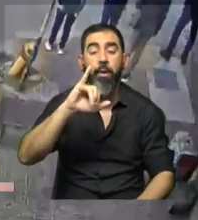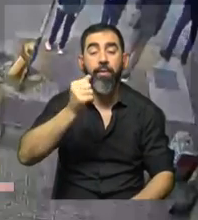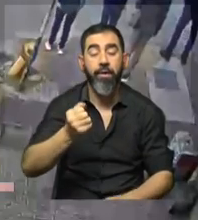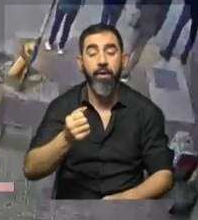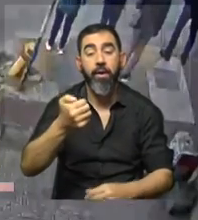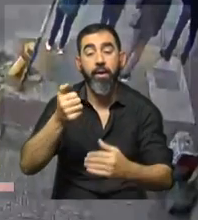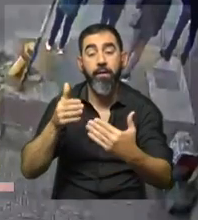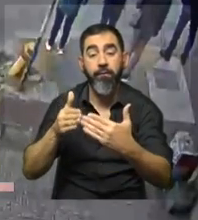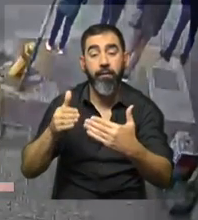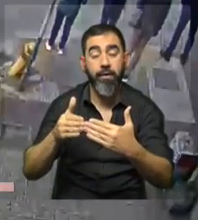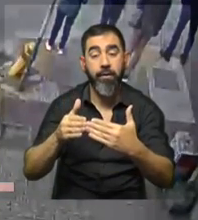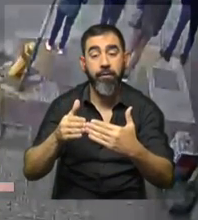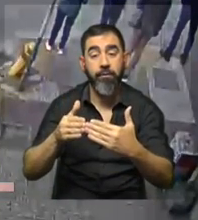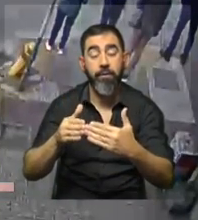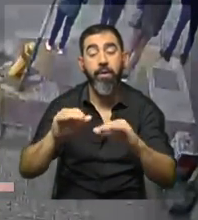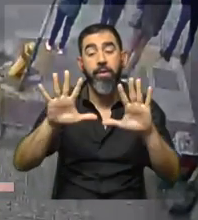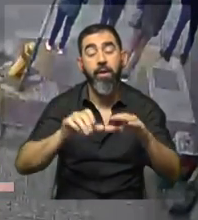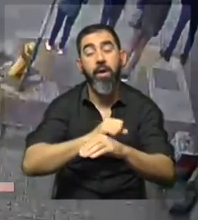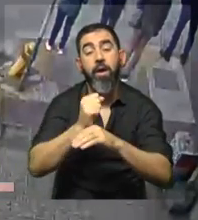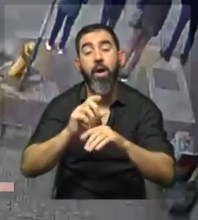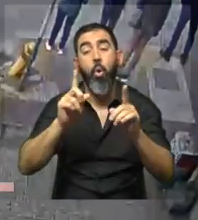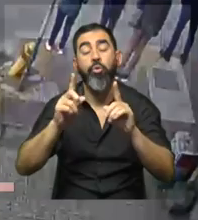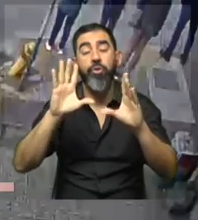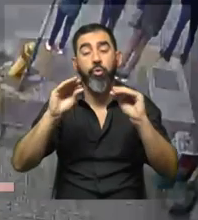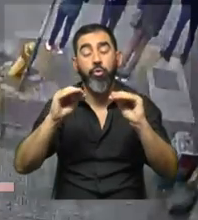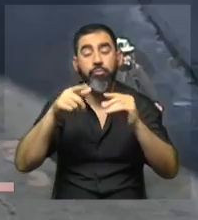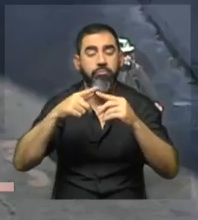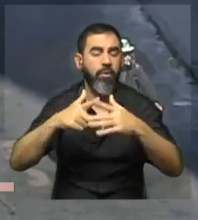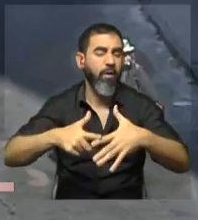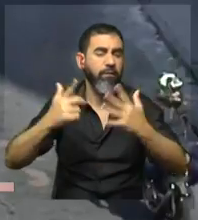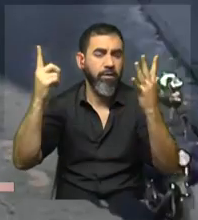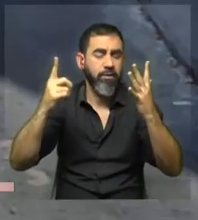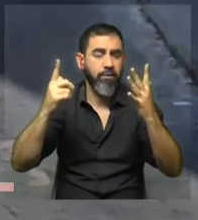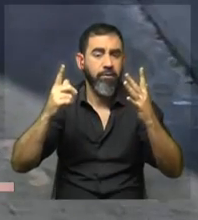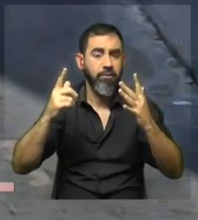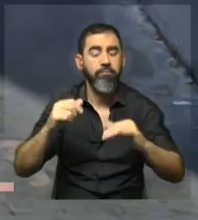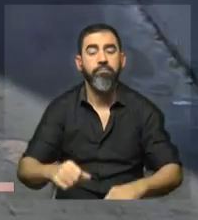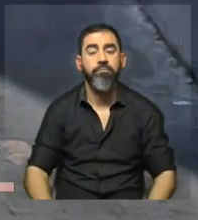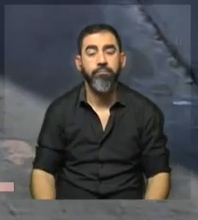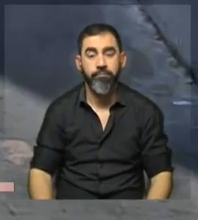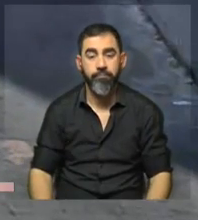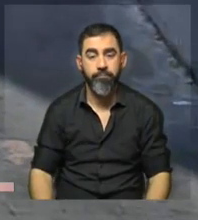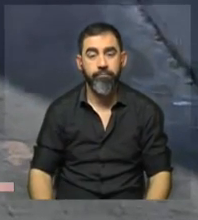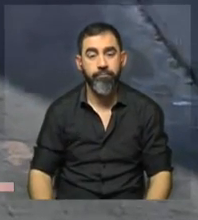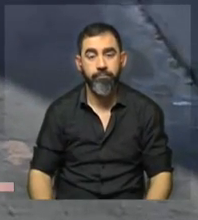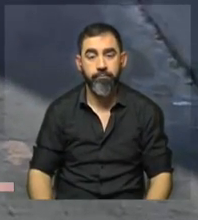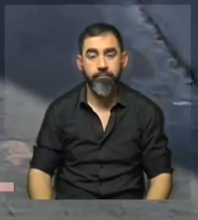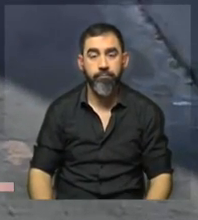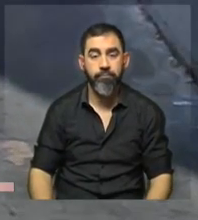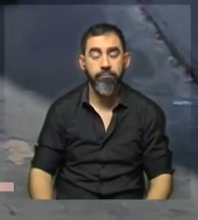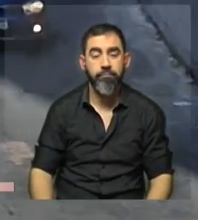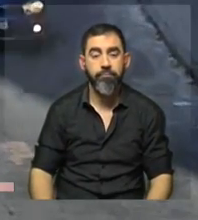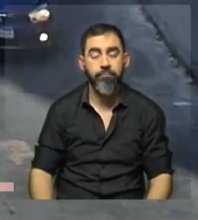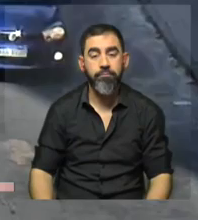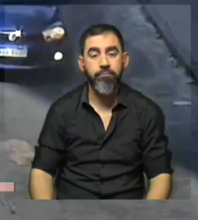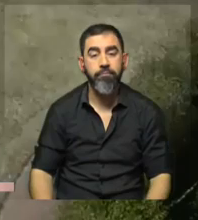y Couture entre los y Divina Comedia, de 10 a 23 por un evento que va a realizarse allí. Tenfield es para el lado de la Rambla, esto es